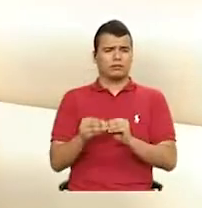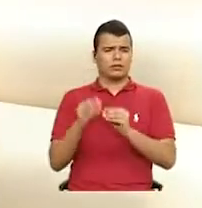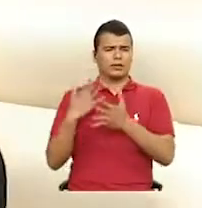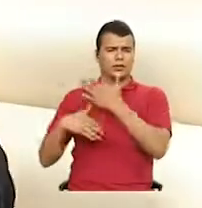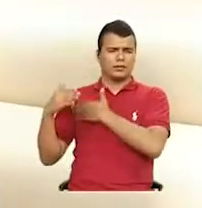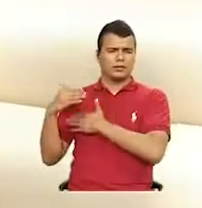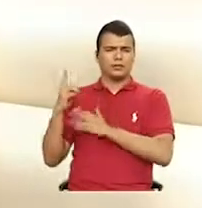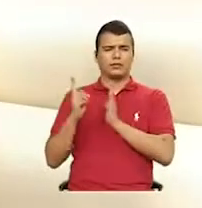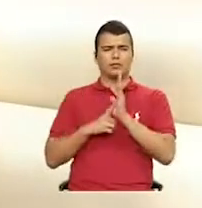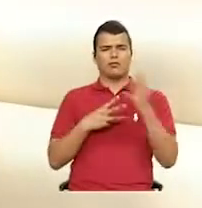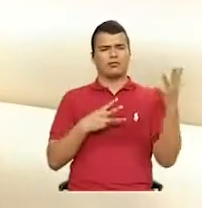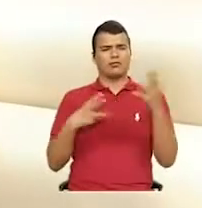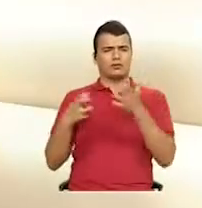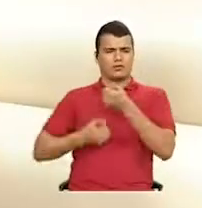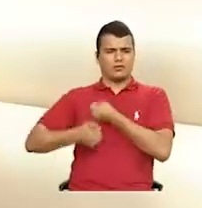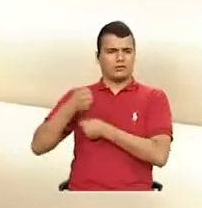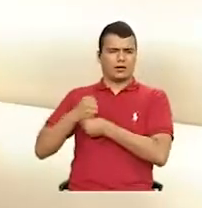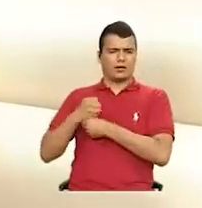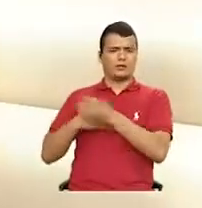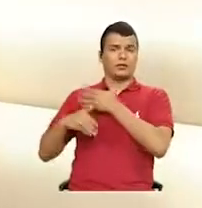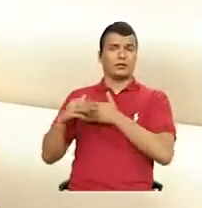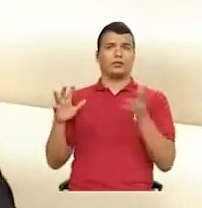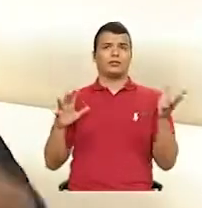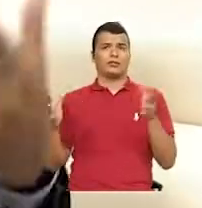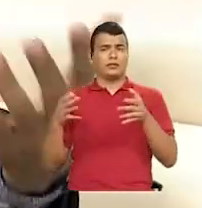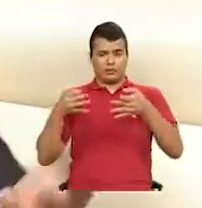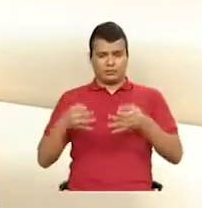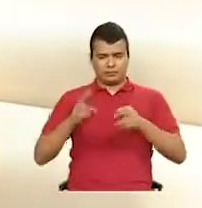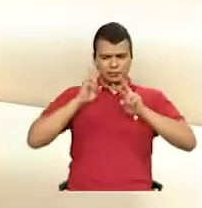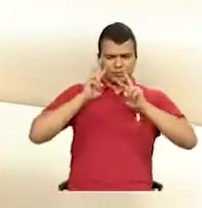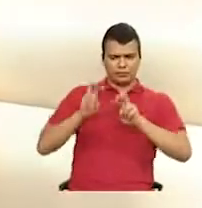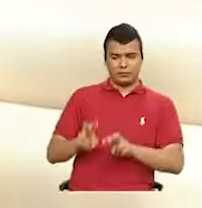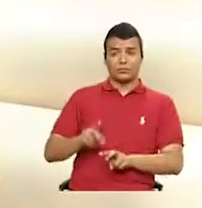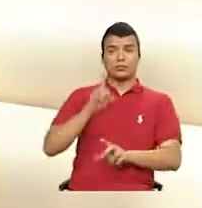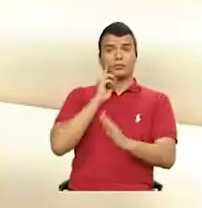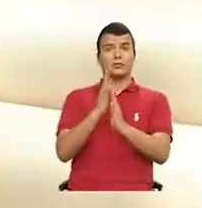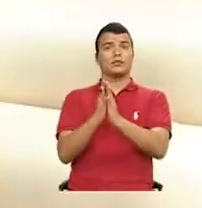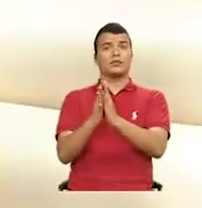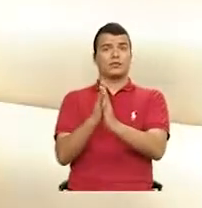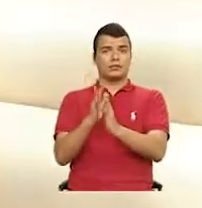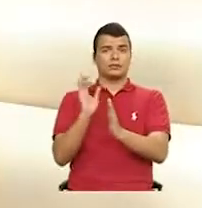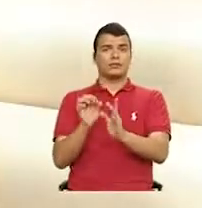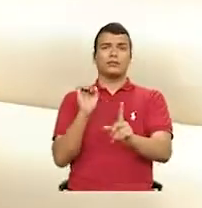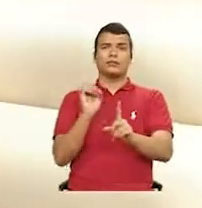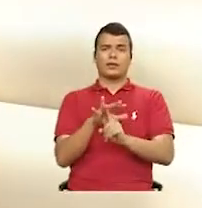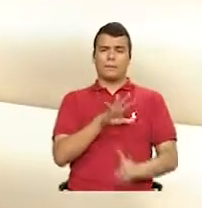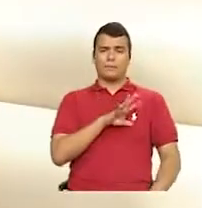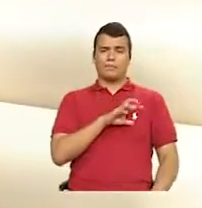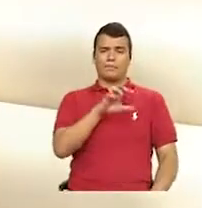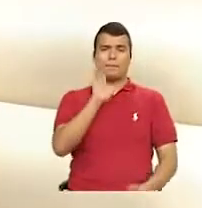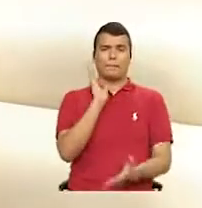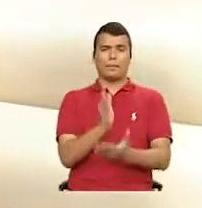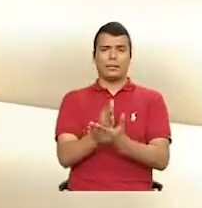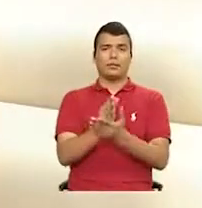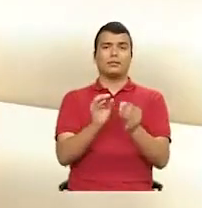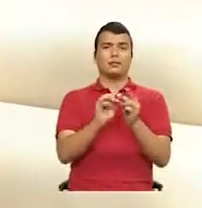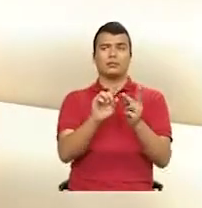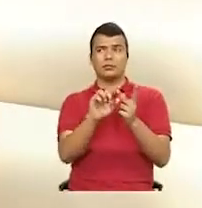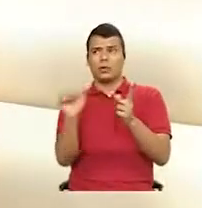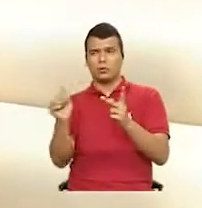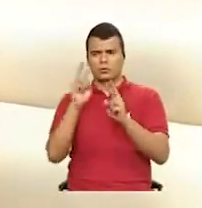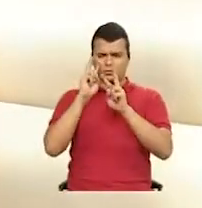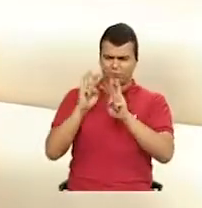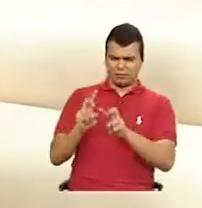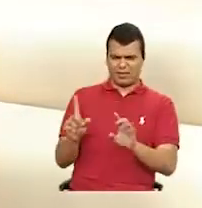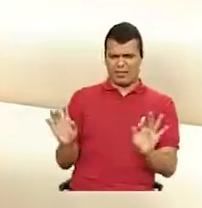época de 1800. Entonces se han hecho estudios con él y también hablan sobre que induce cáncer, pero otros estudios dicen que no. Bueno,